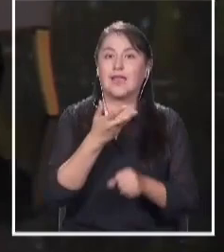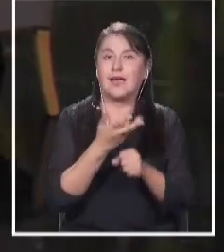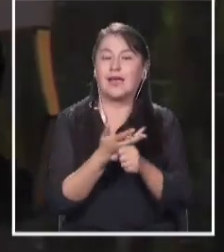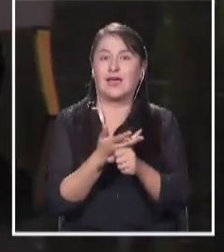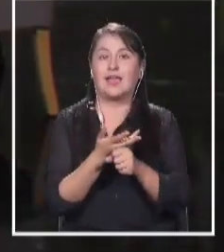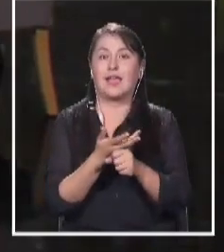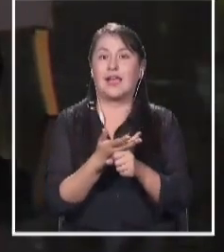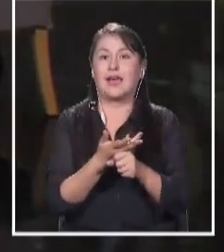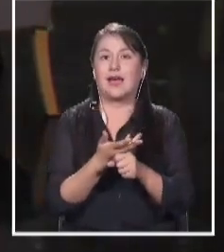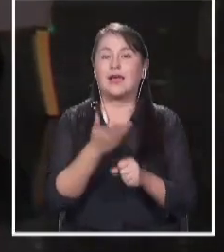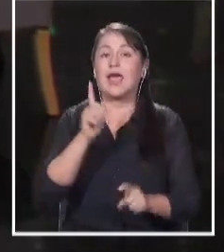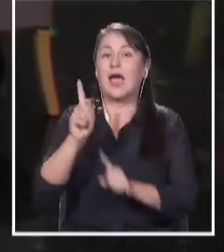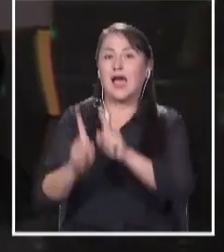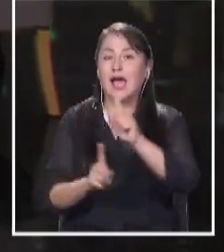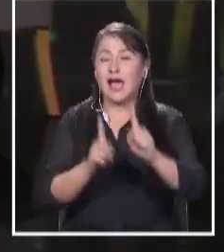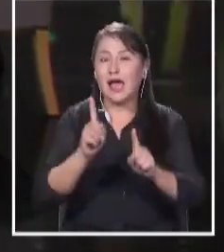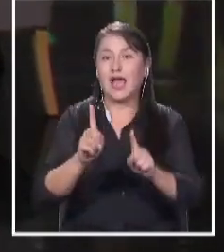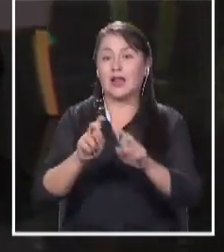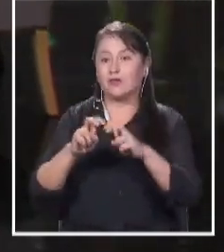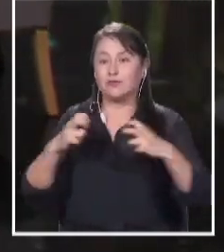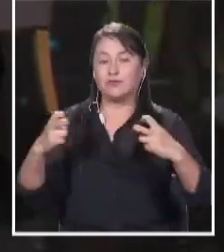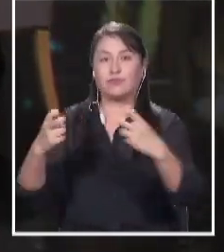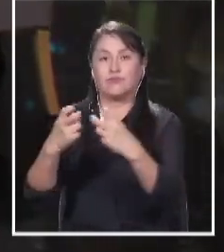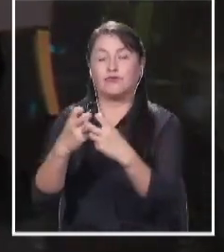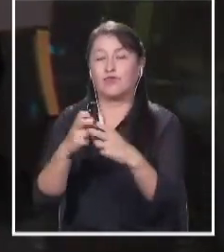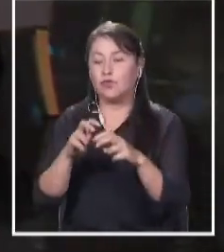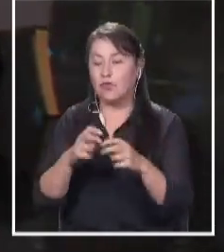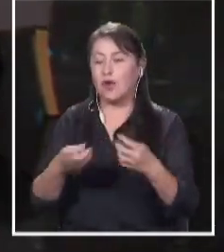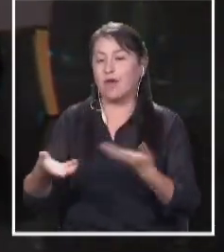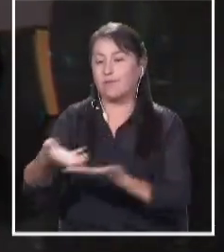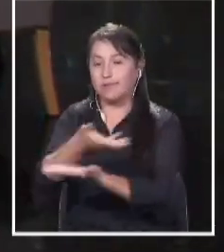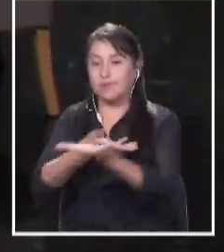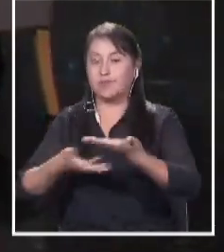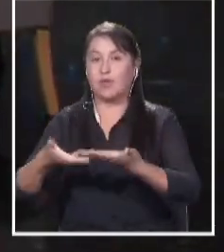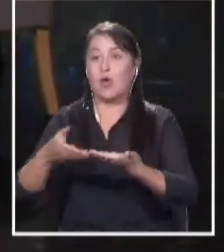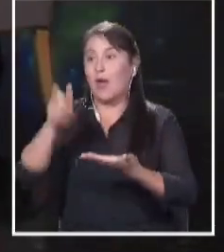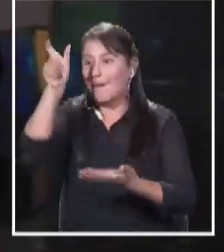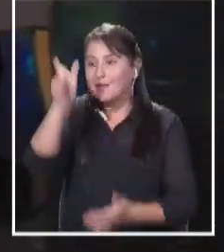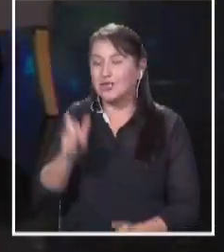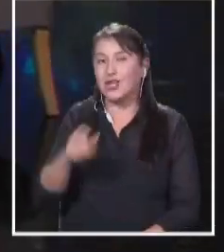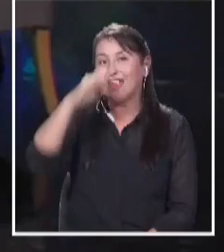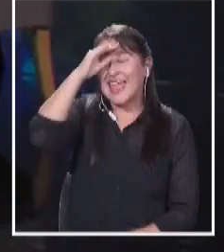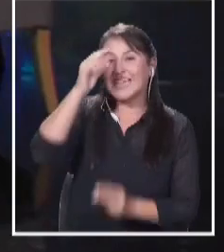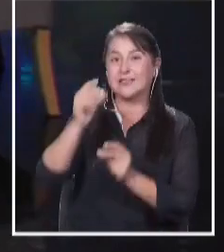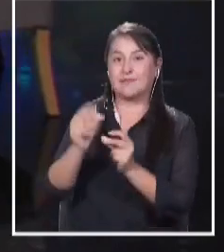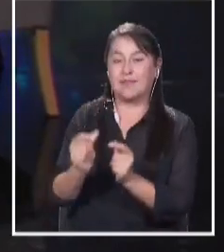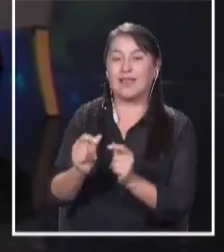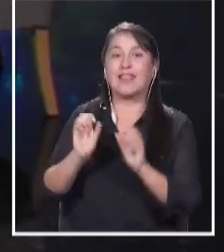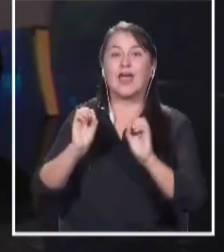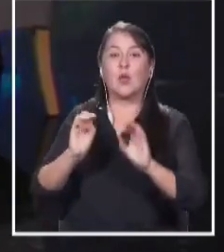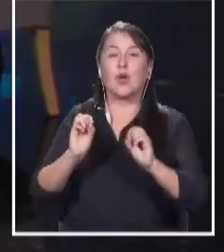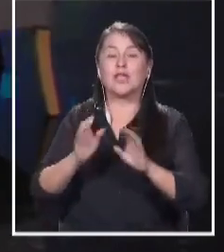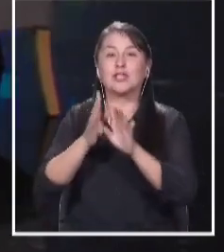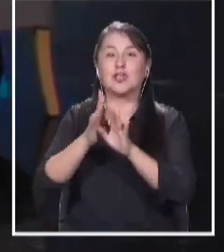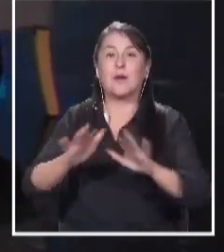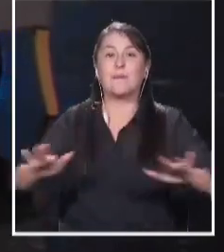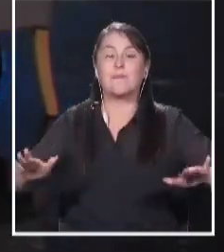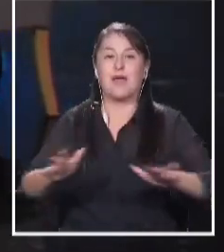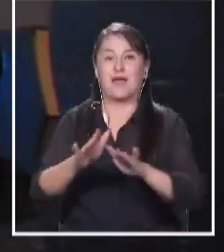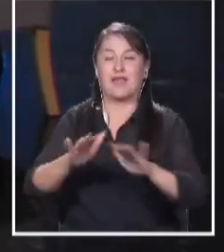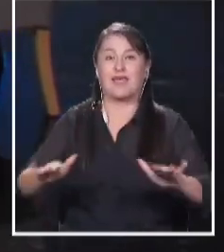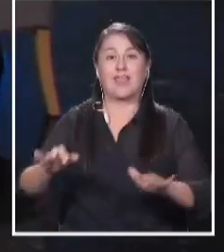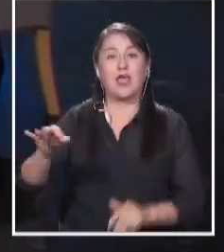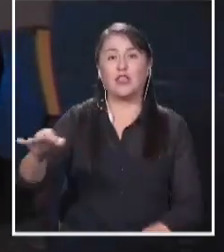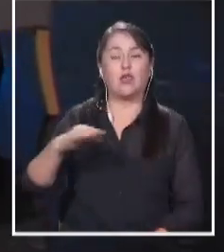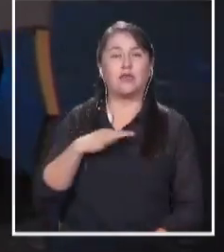costera protegida, en esa mesa de toma de decisiones haya una persona experta en educación marina que pueda dar su opinión y decir